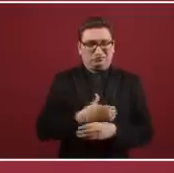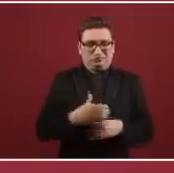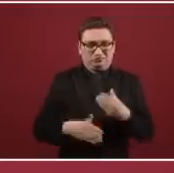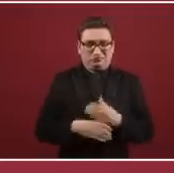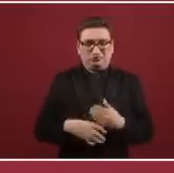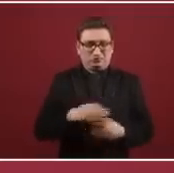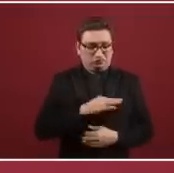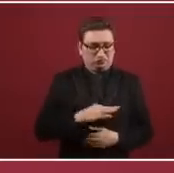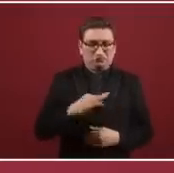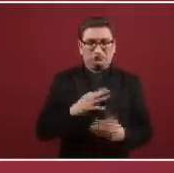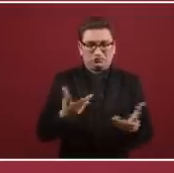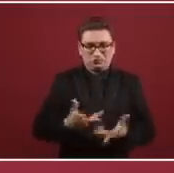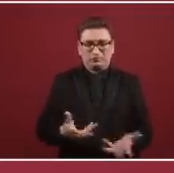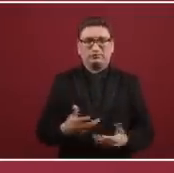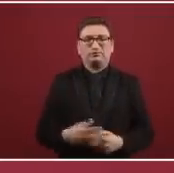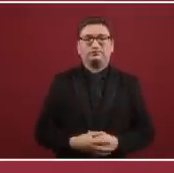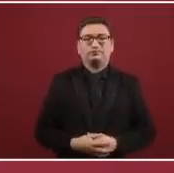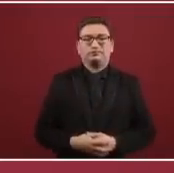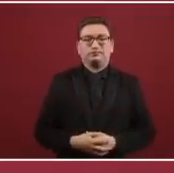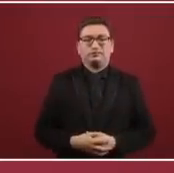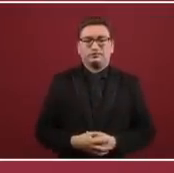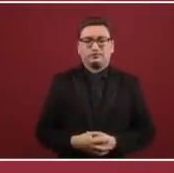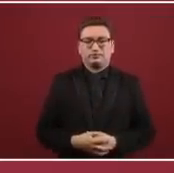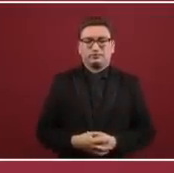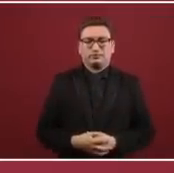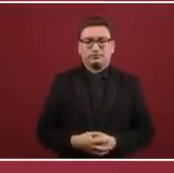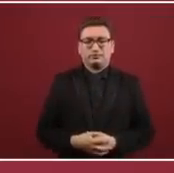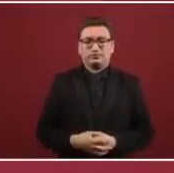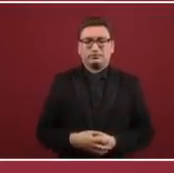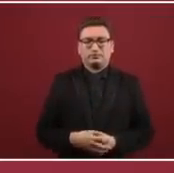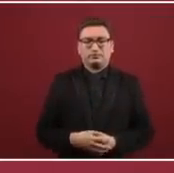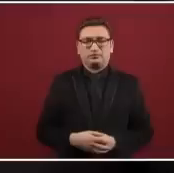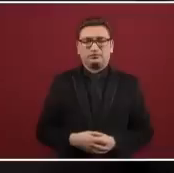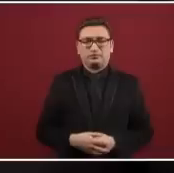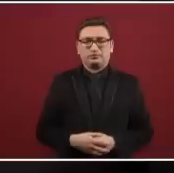instrumentos, tengo más